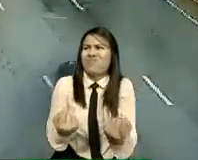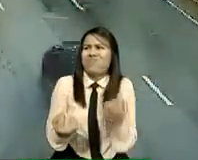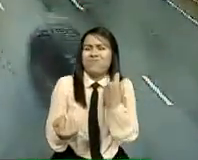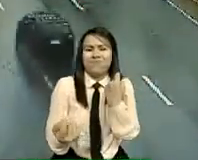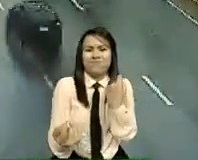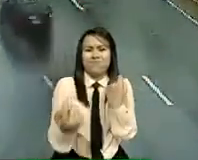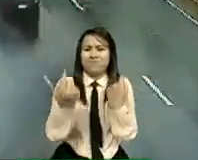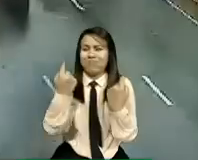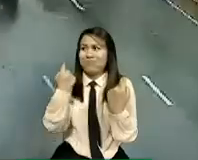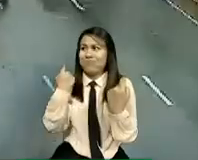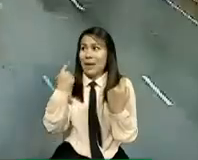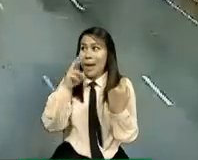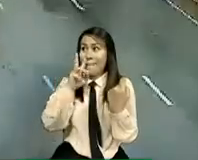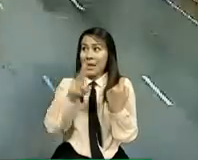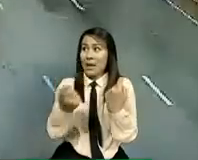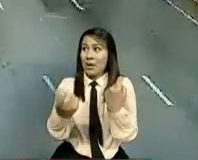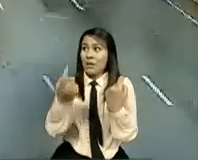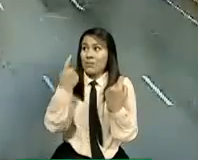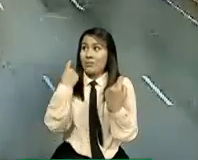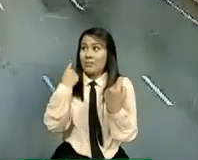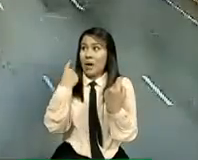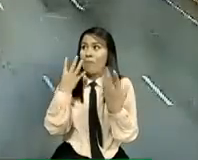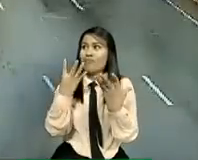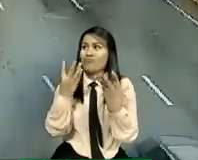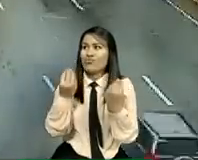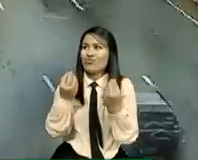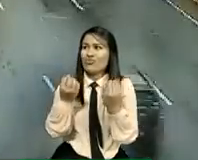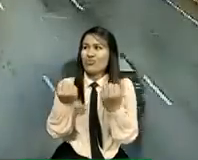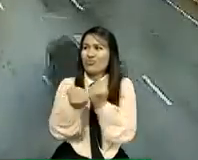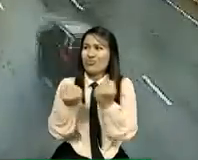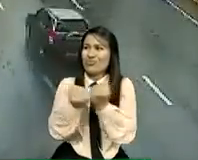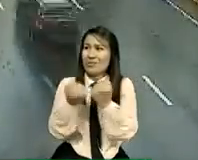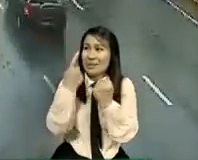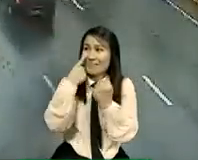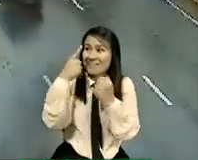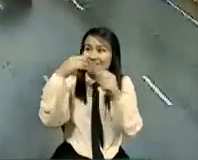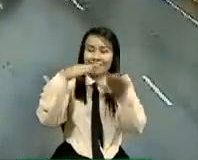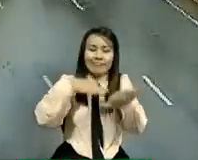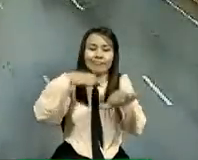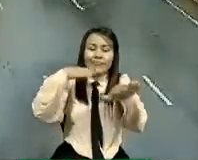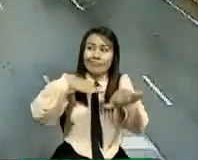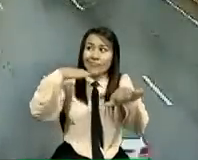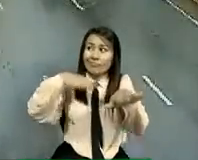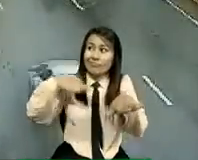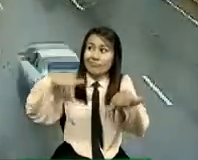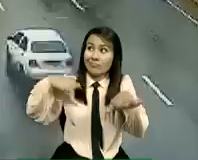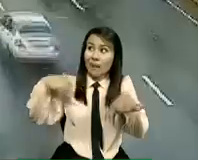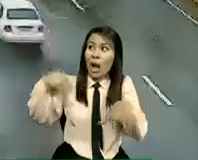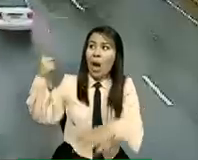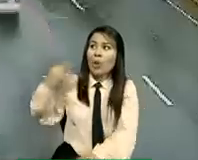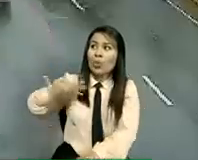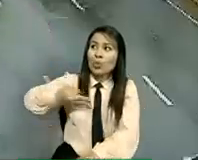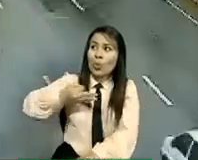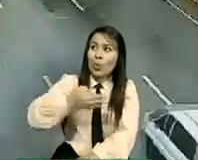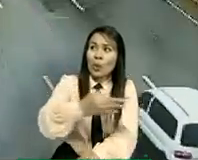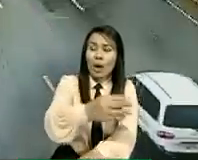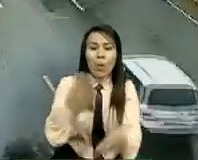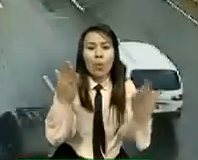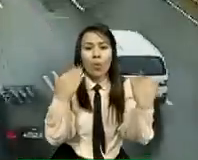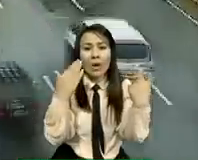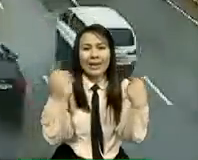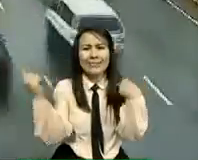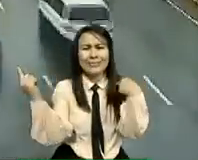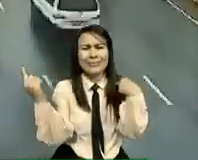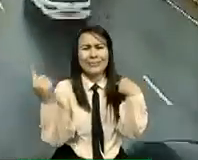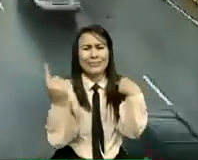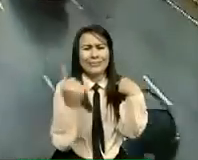porque es otro cantón, y... Sin embargo, lo que ustedes ven desde Durán y desde Guayaquil hacia adentro, hacia San